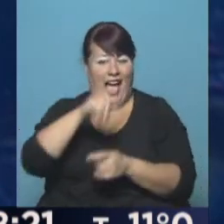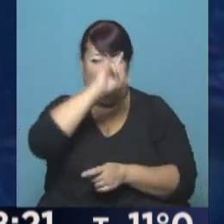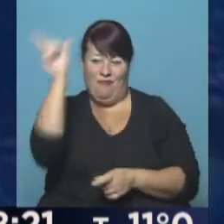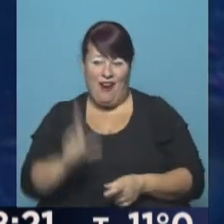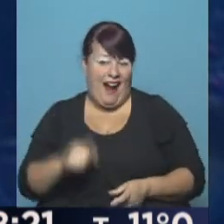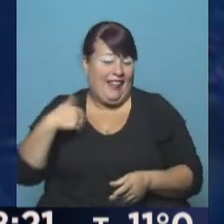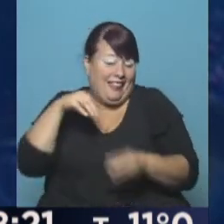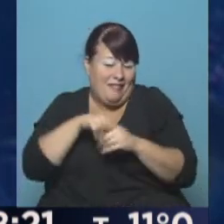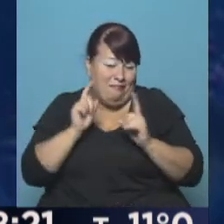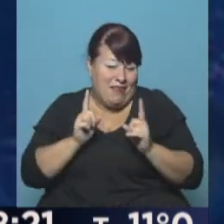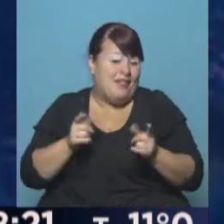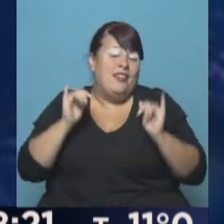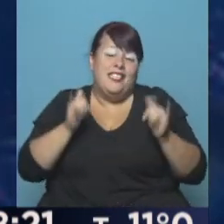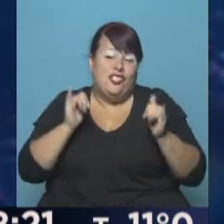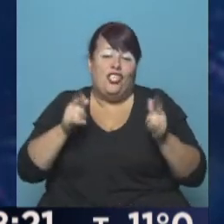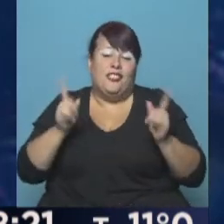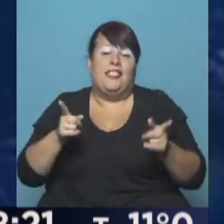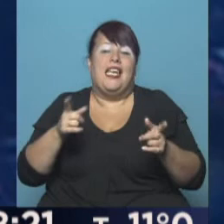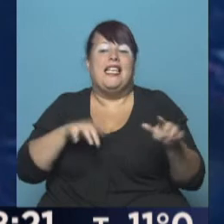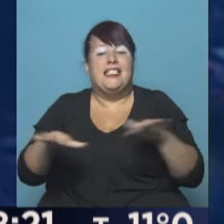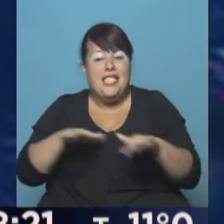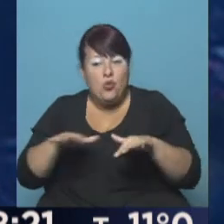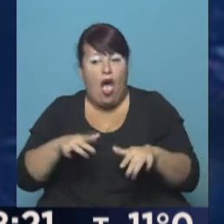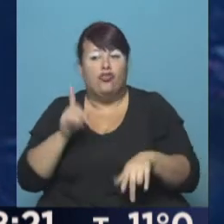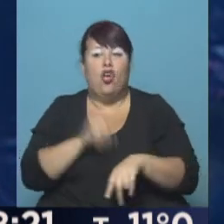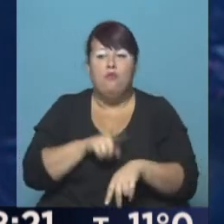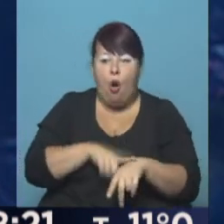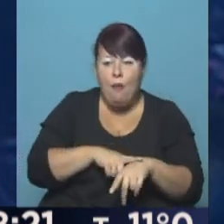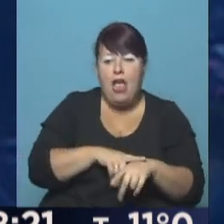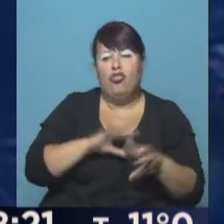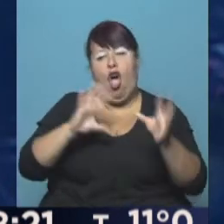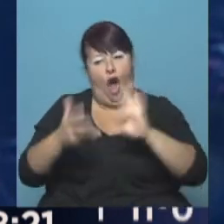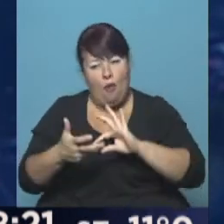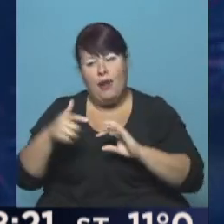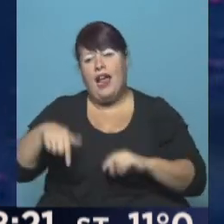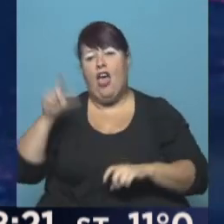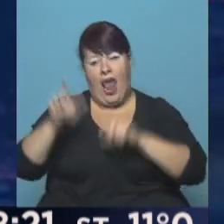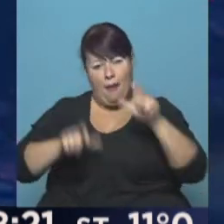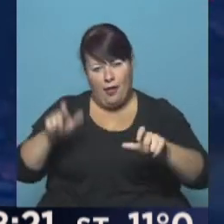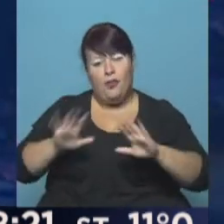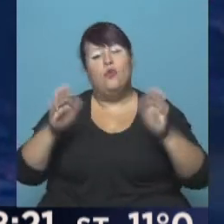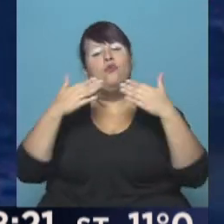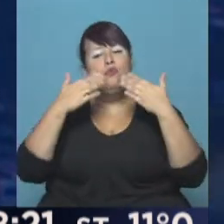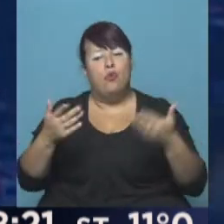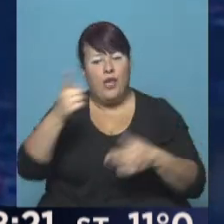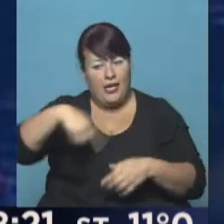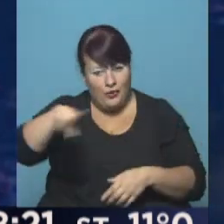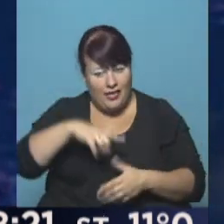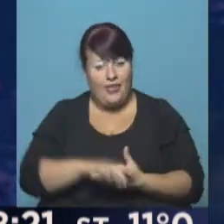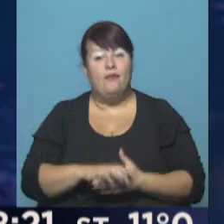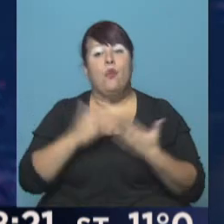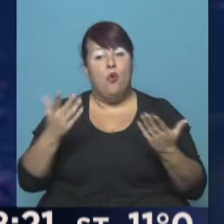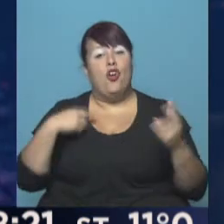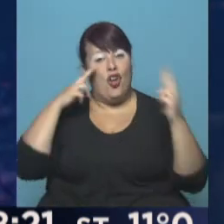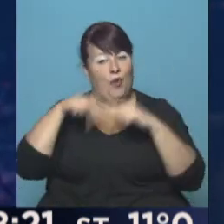este país y sin duda también hay situaciones momentos complicados que pasan nuestra gente así que muchas gracias a ustedes y